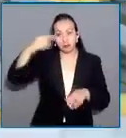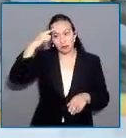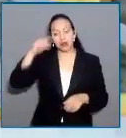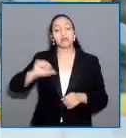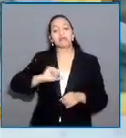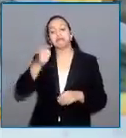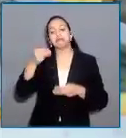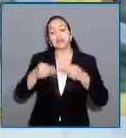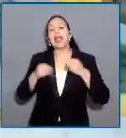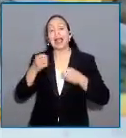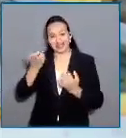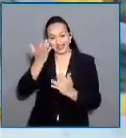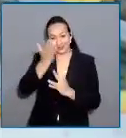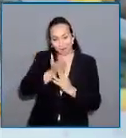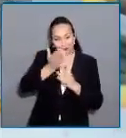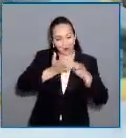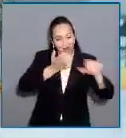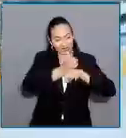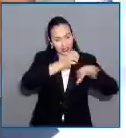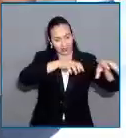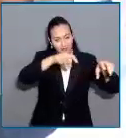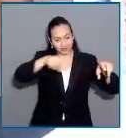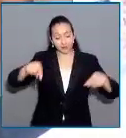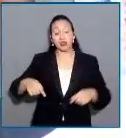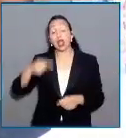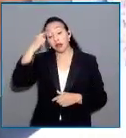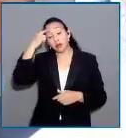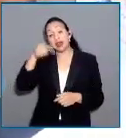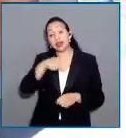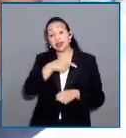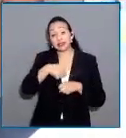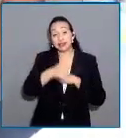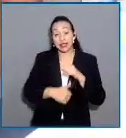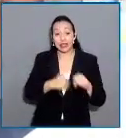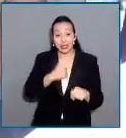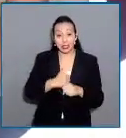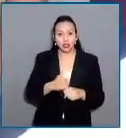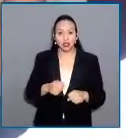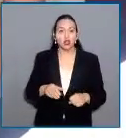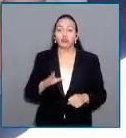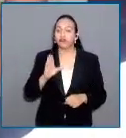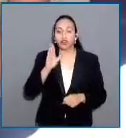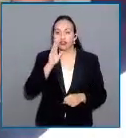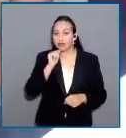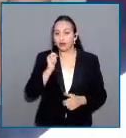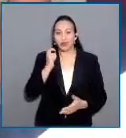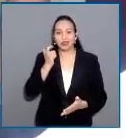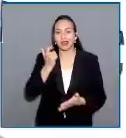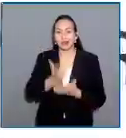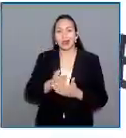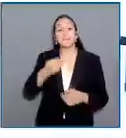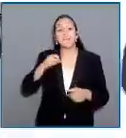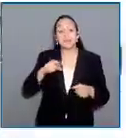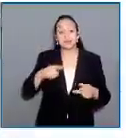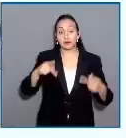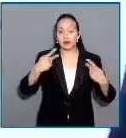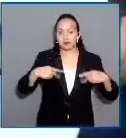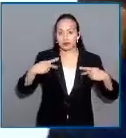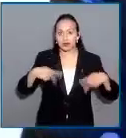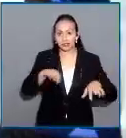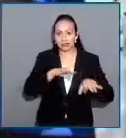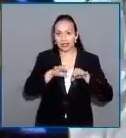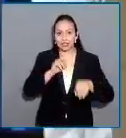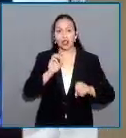recorte presupuestal para esta elección, no se podrá contratar al mismo número de personas capacitadoras y supervisoras que